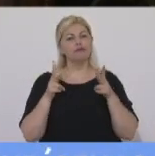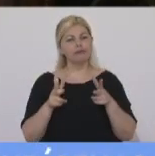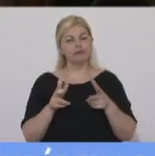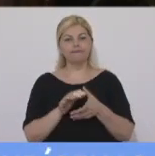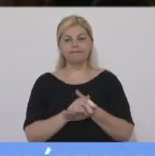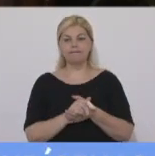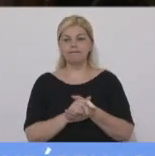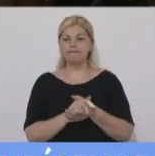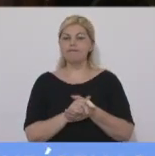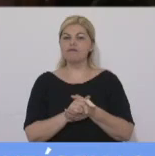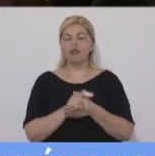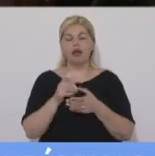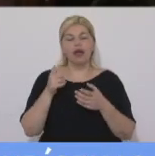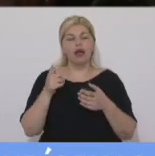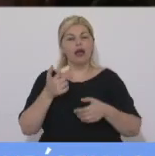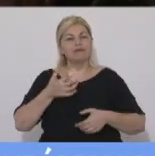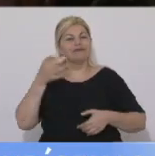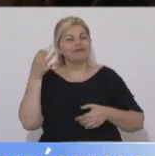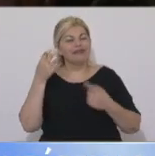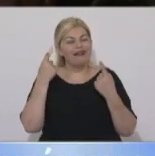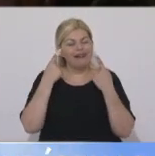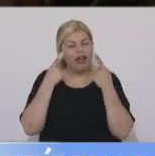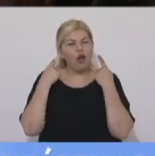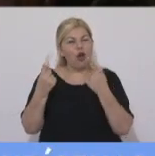un especial reconocimiento